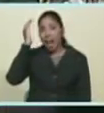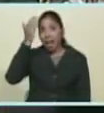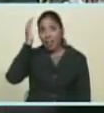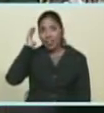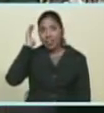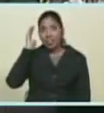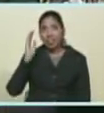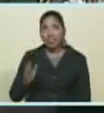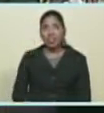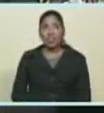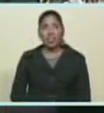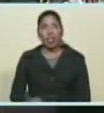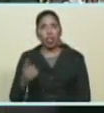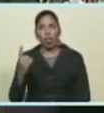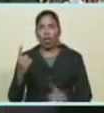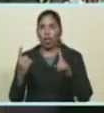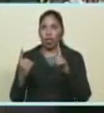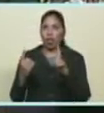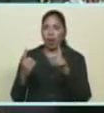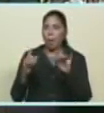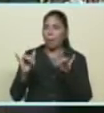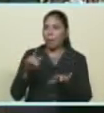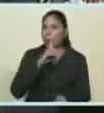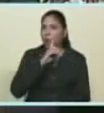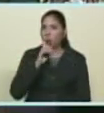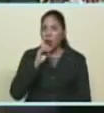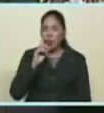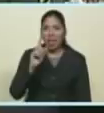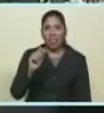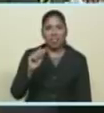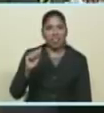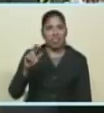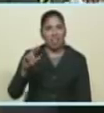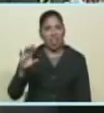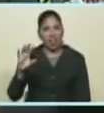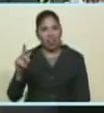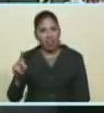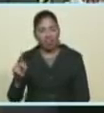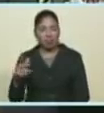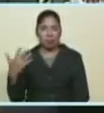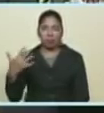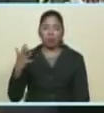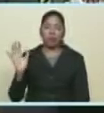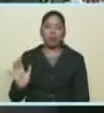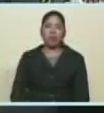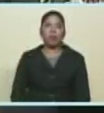Son dos grandes Tarek, los dos grandes Tarek, con las dos espadas libertarias.